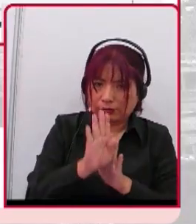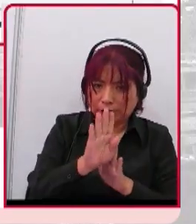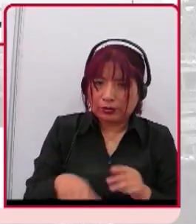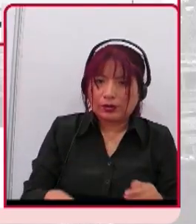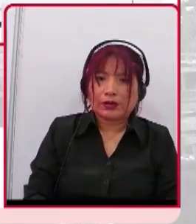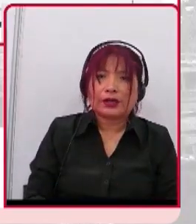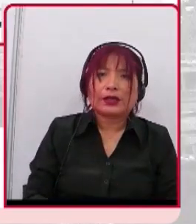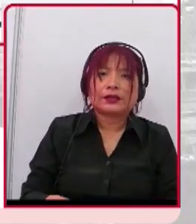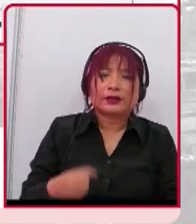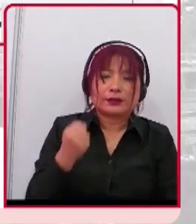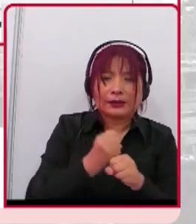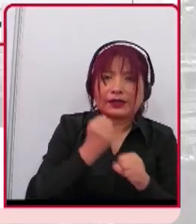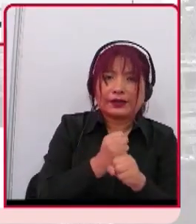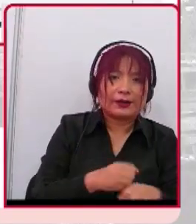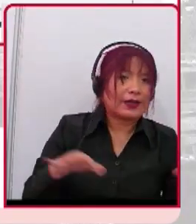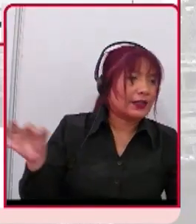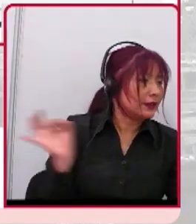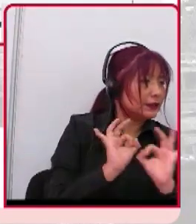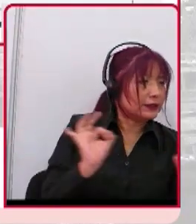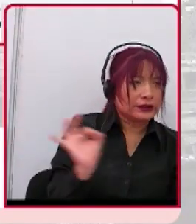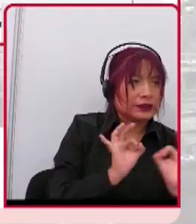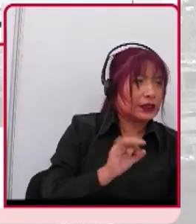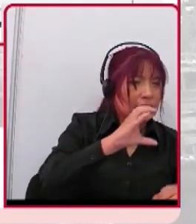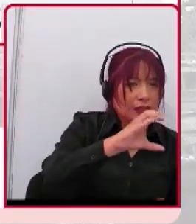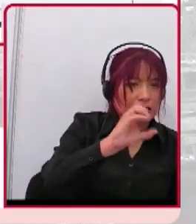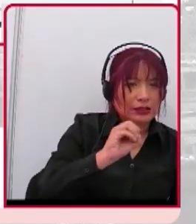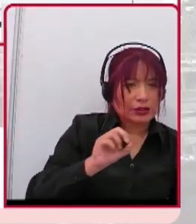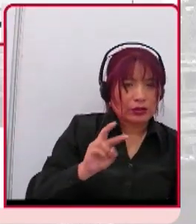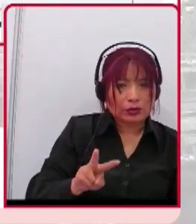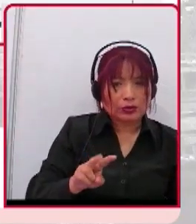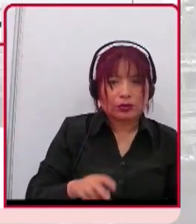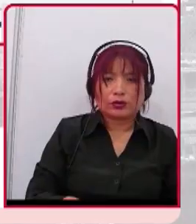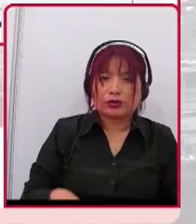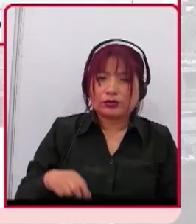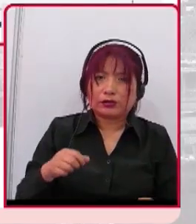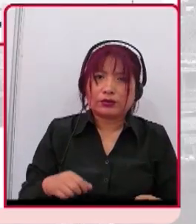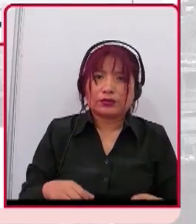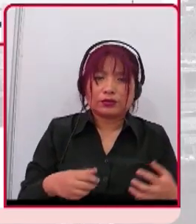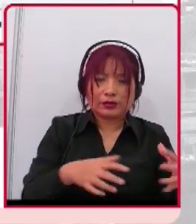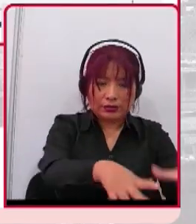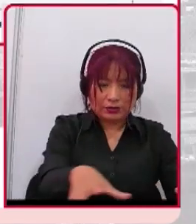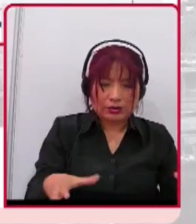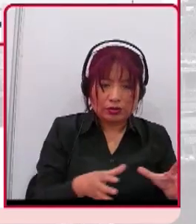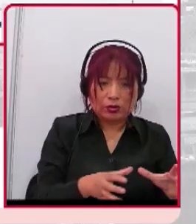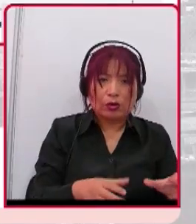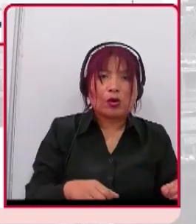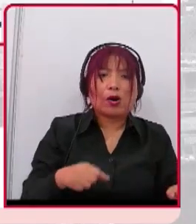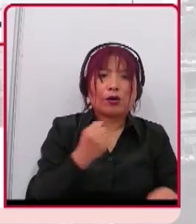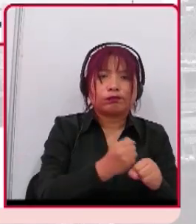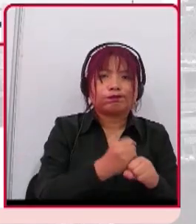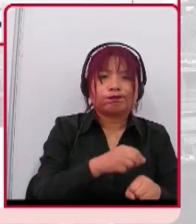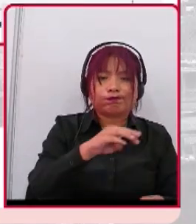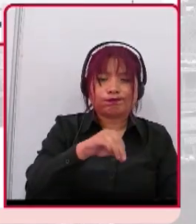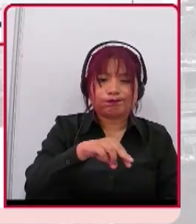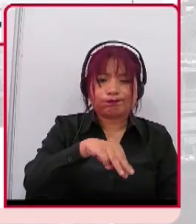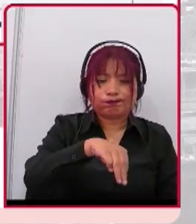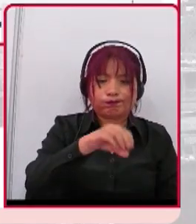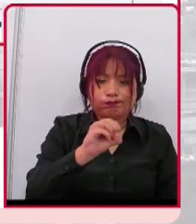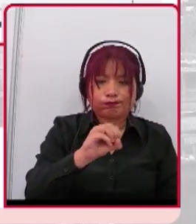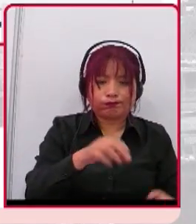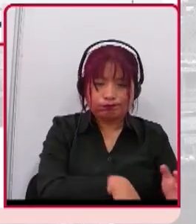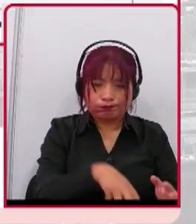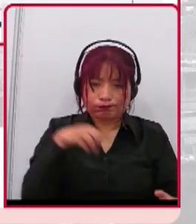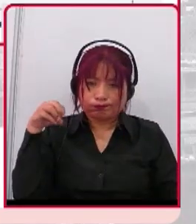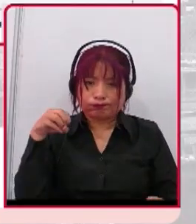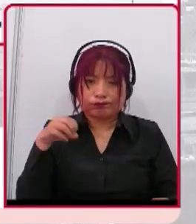el uso de CO2 en la planta de molibdeno. ¿Cuáles son las condiciones que hemos ido encontrando, ¿no? Definitivamente creo